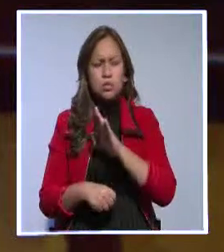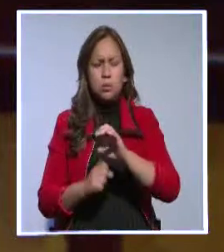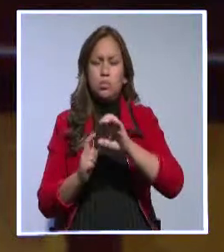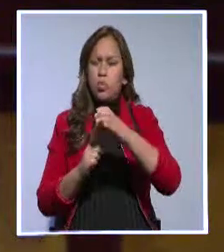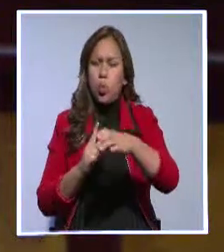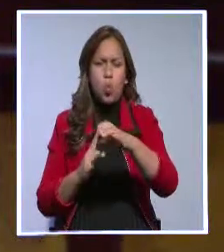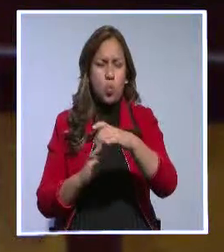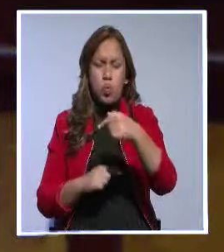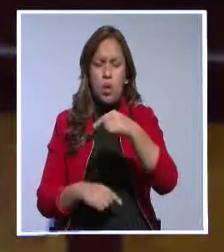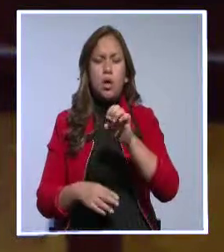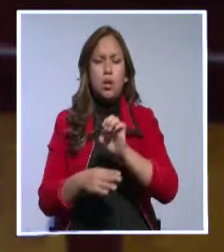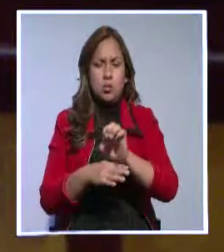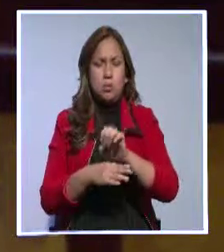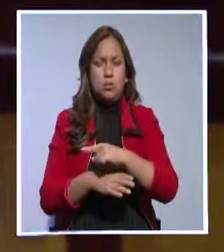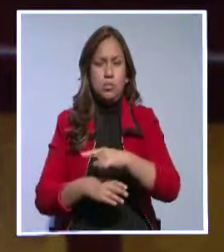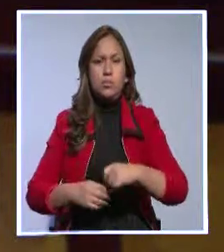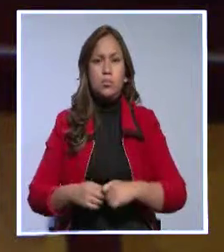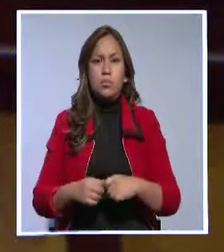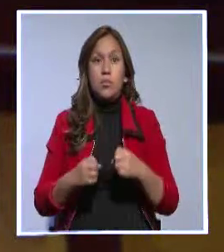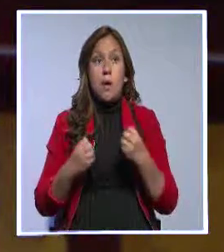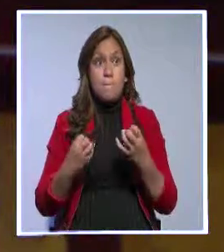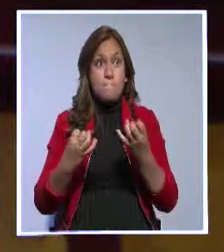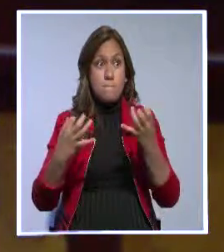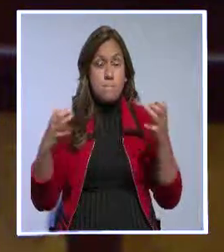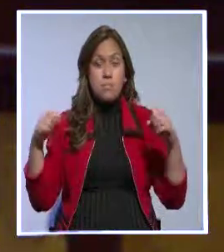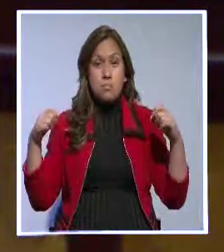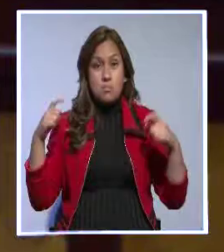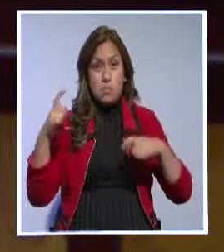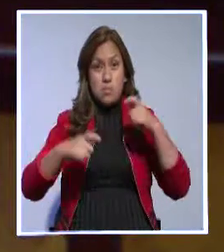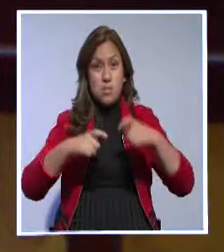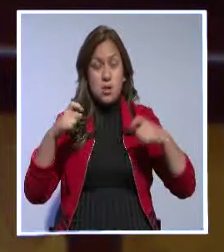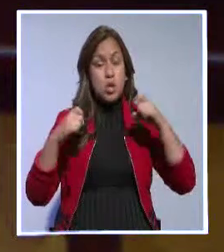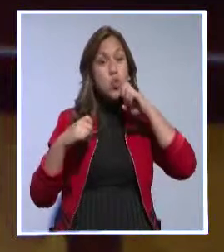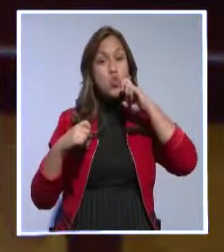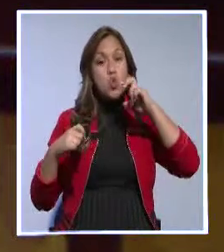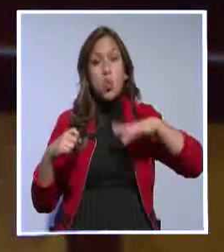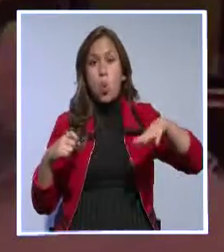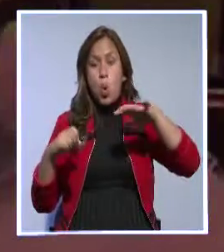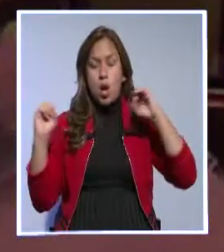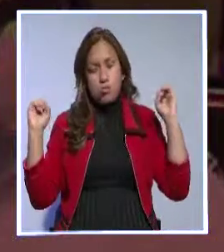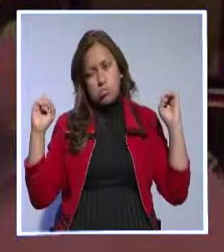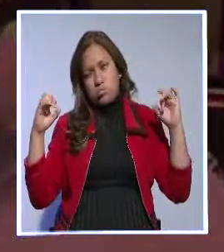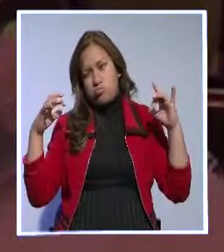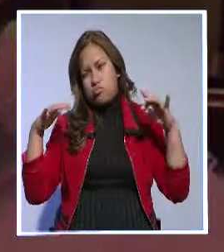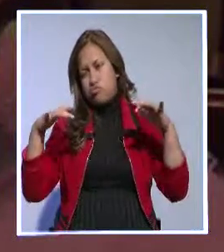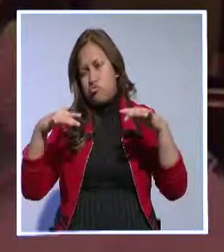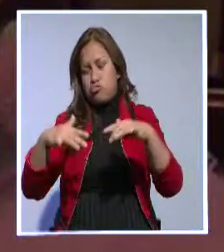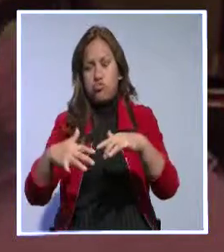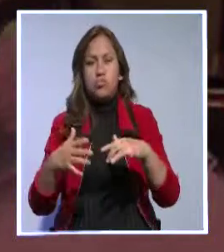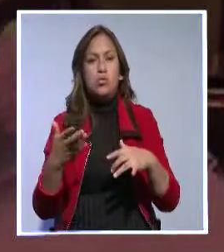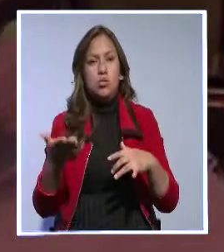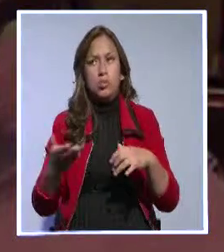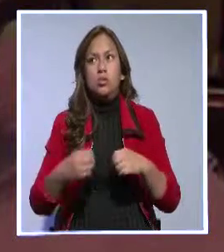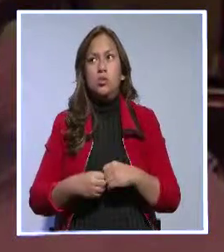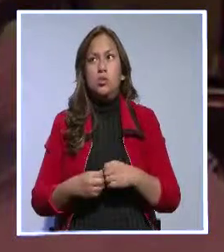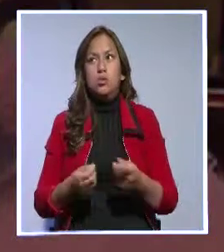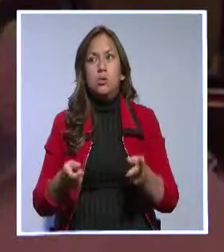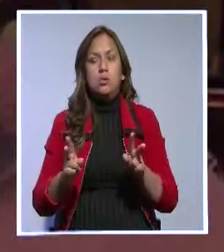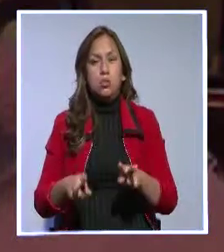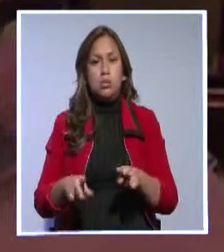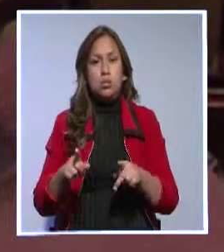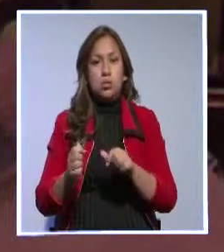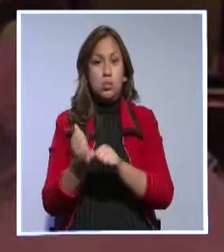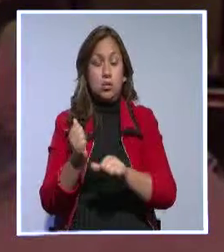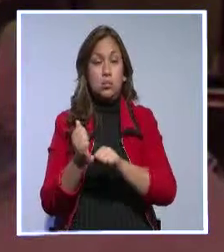del país como ustedes saben una gran cantidad de turistas hizo que estos gobiernos locales de hermanos como el de